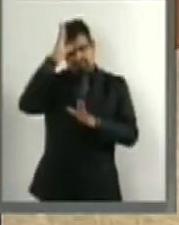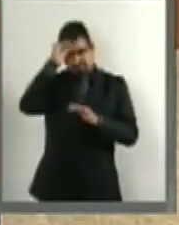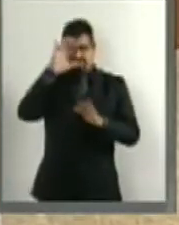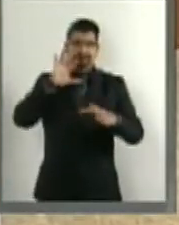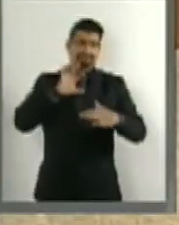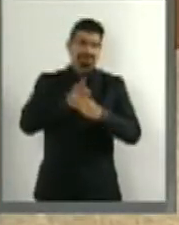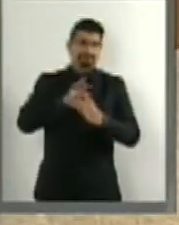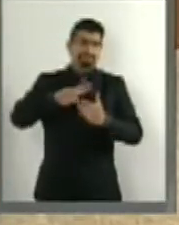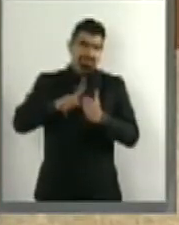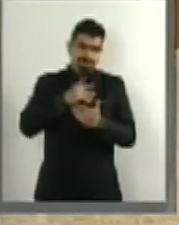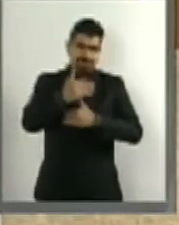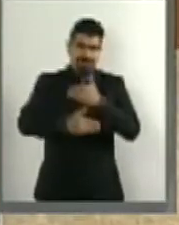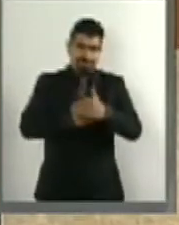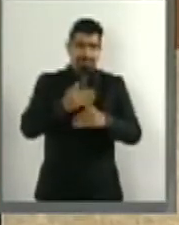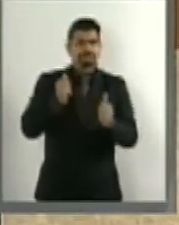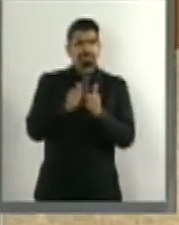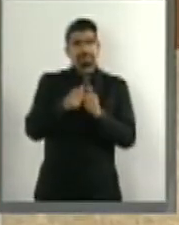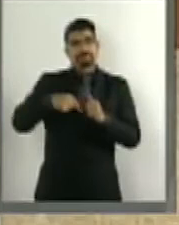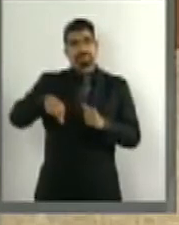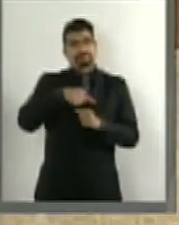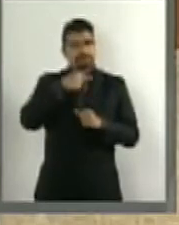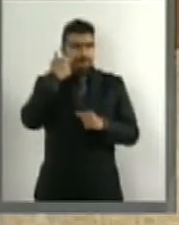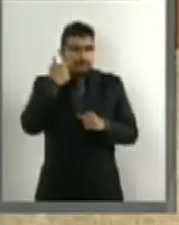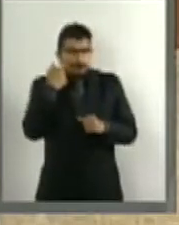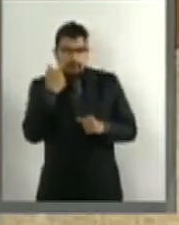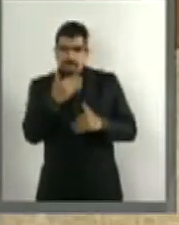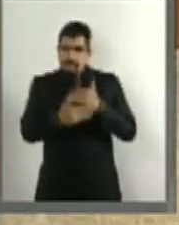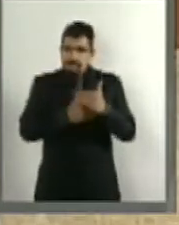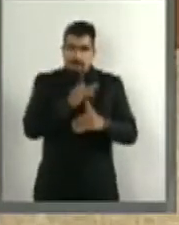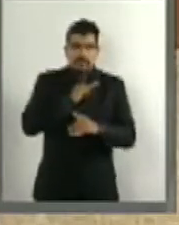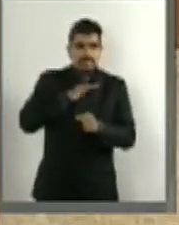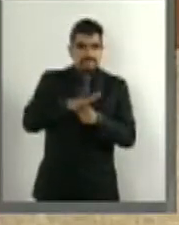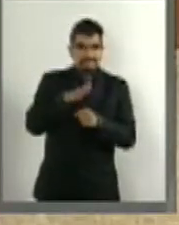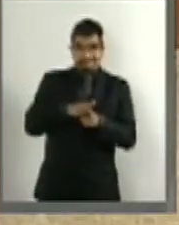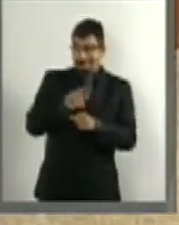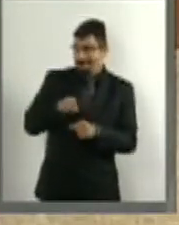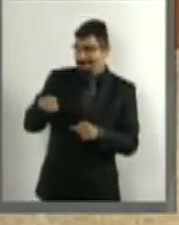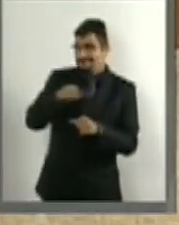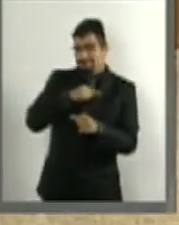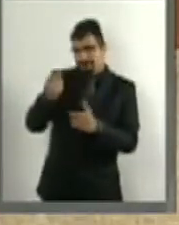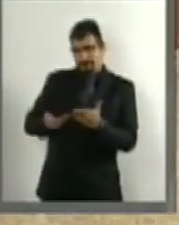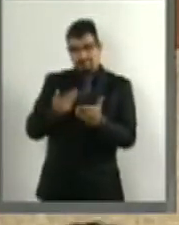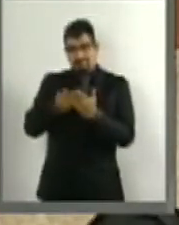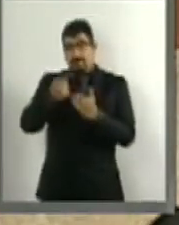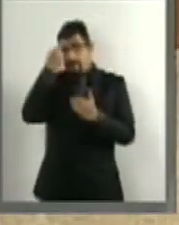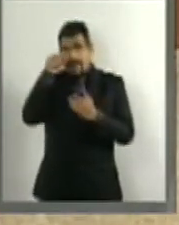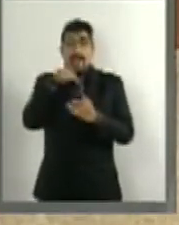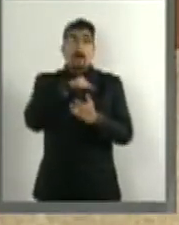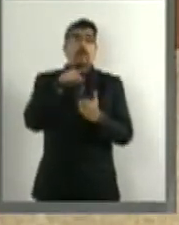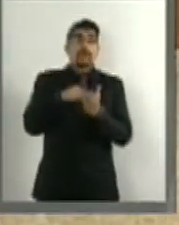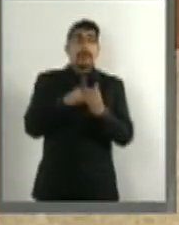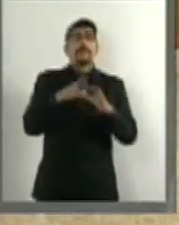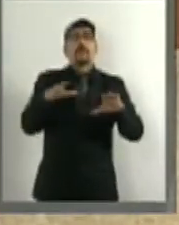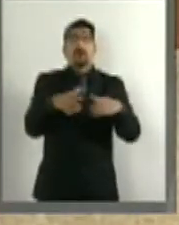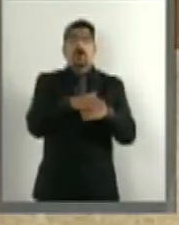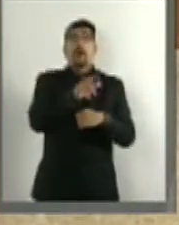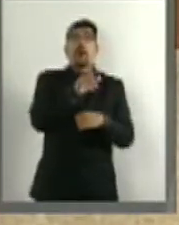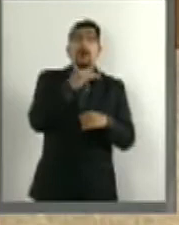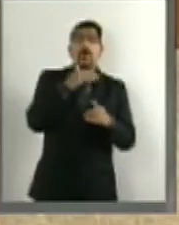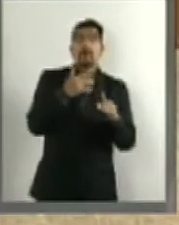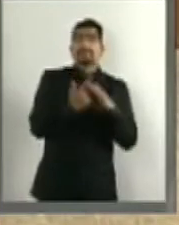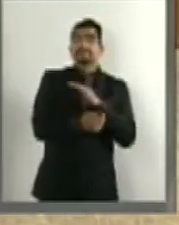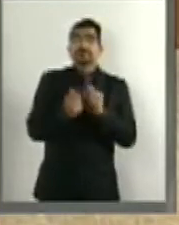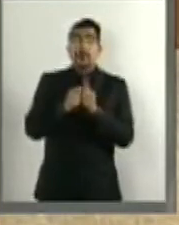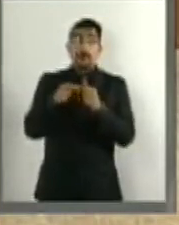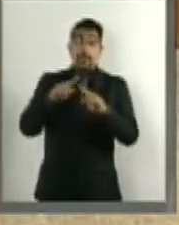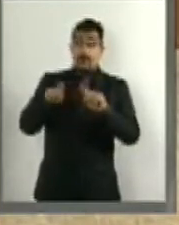por reanudar, en cuanto sea posible, la discusión sobre el nombramiento del fiscal anticorrupción y sobre la designación de